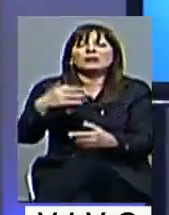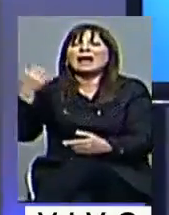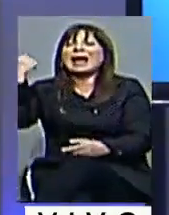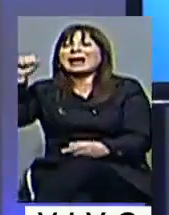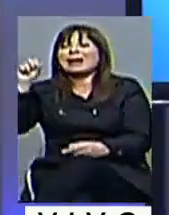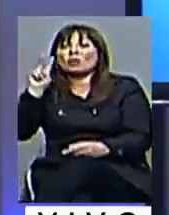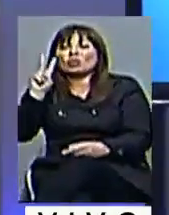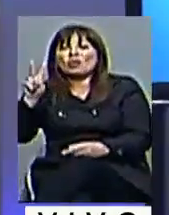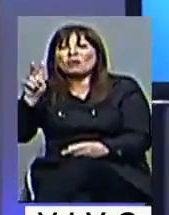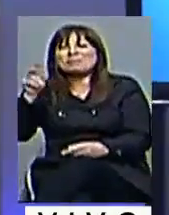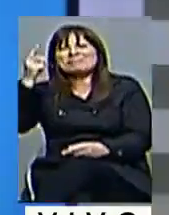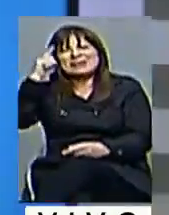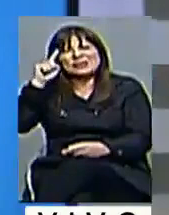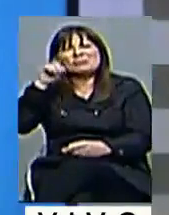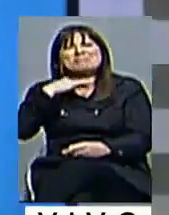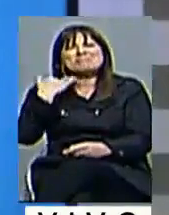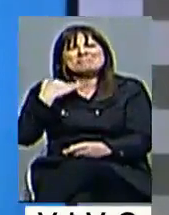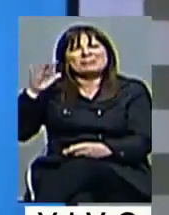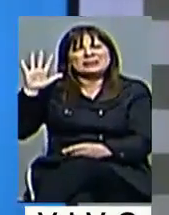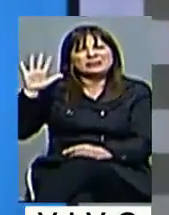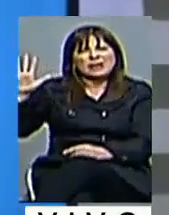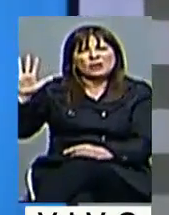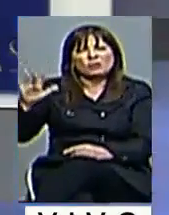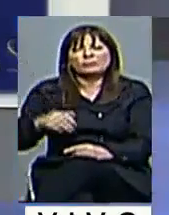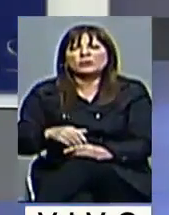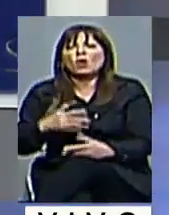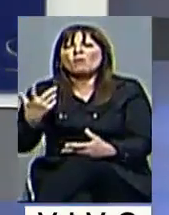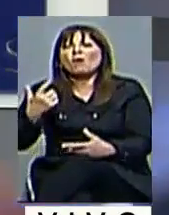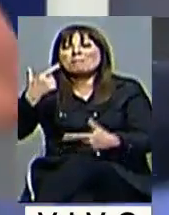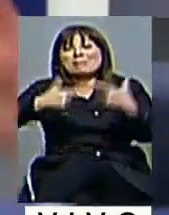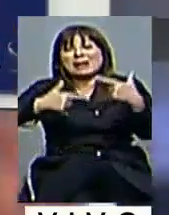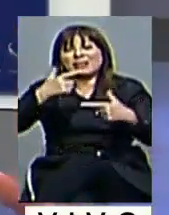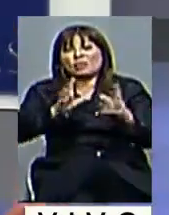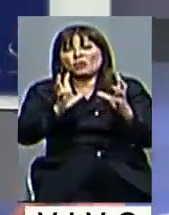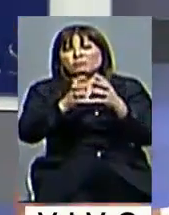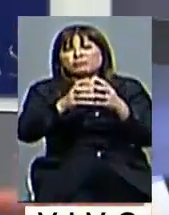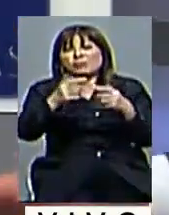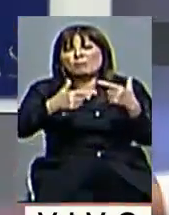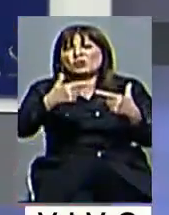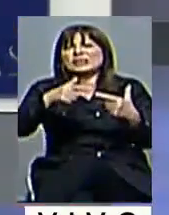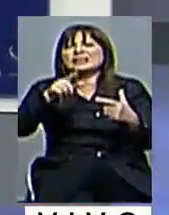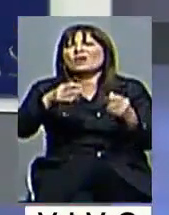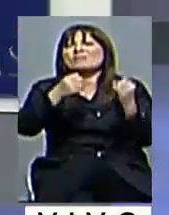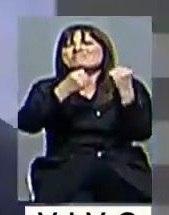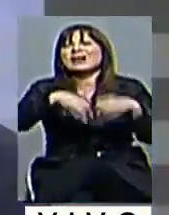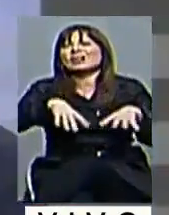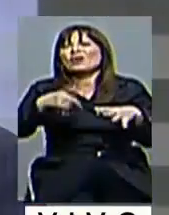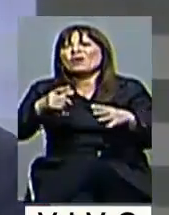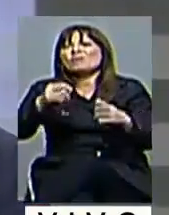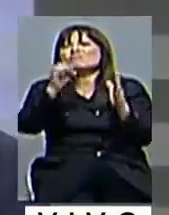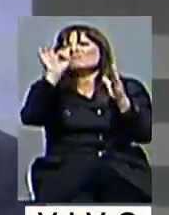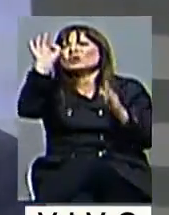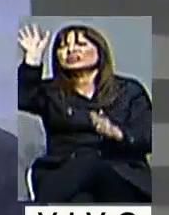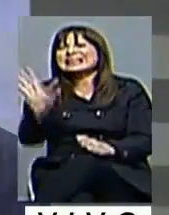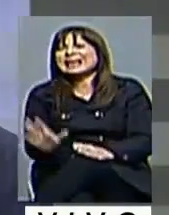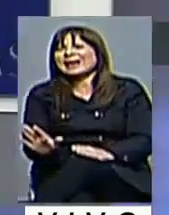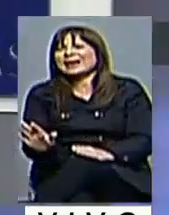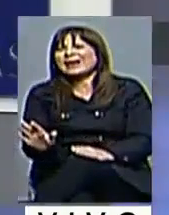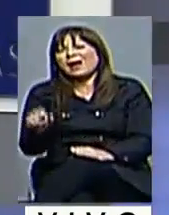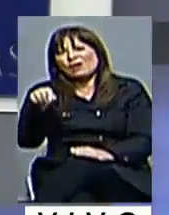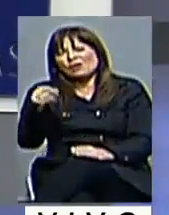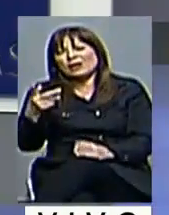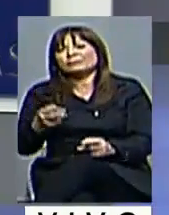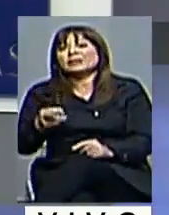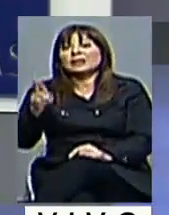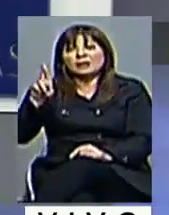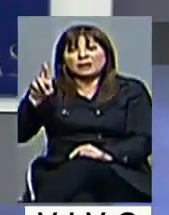la proyección. Claro. La pérdida de ser el partido más grande dentro perdió de... Perdió porcentaje, peso. Hoy día Renovación Nacional es